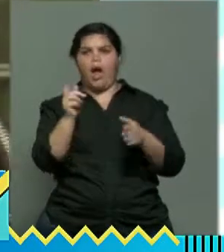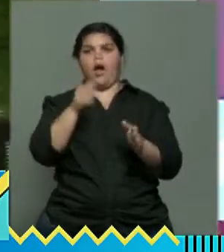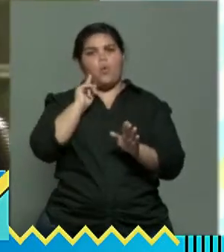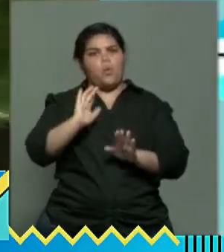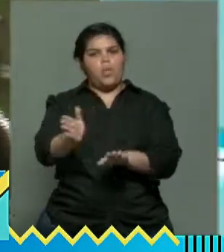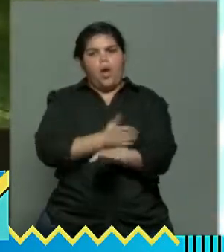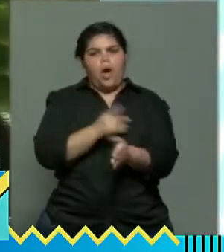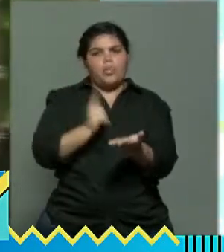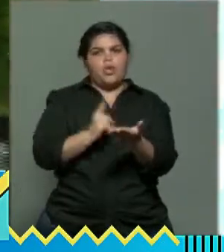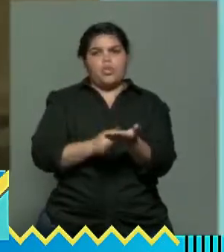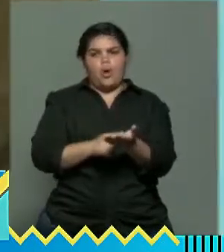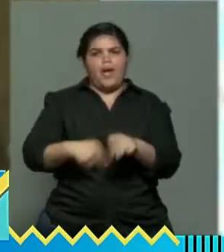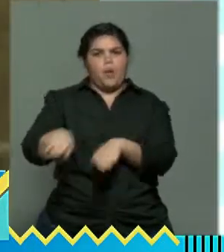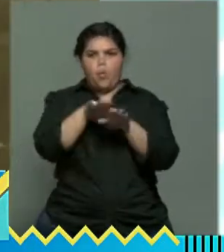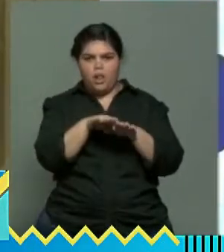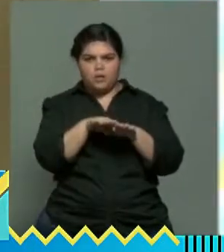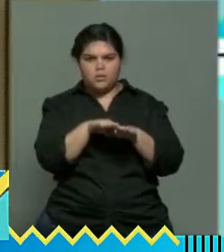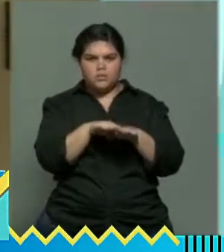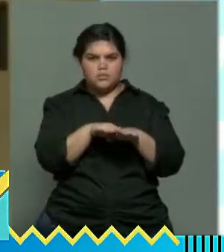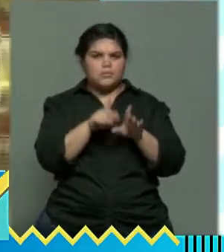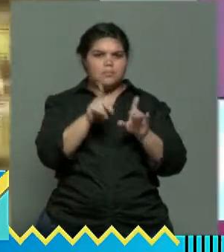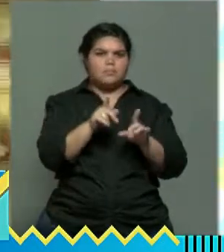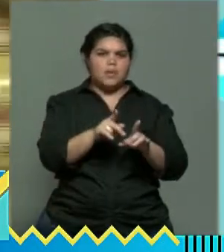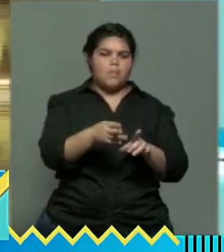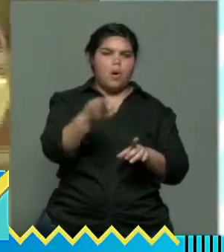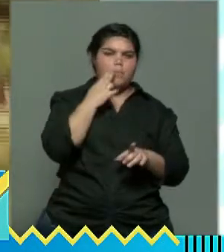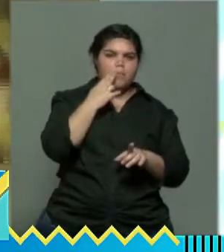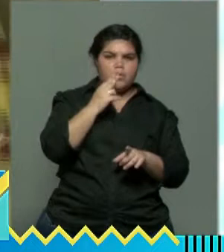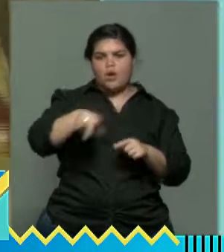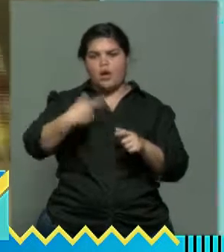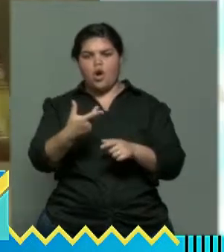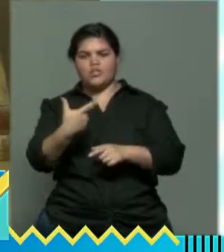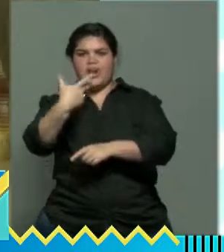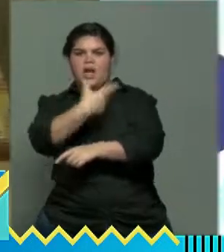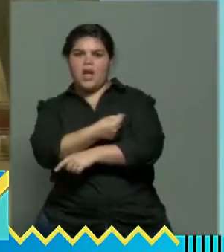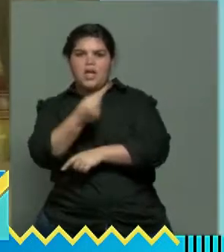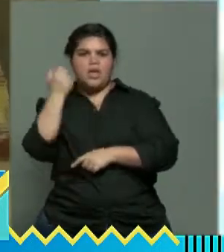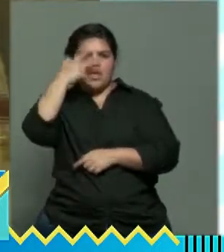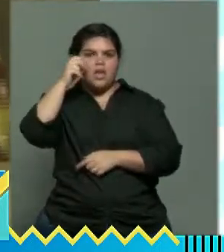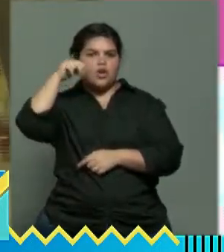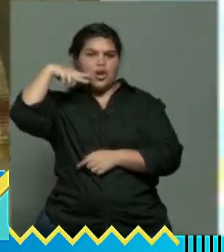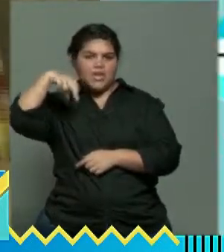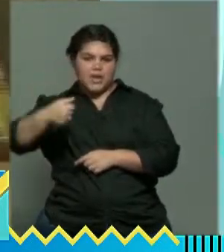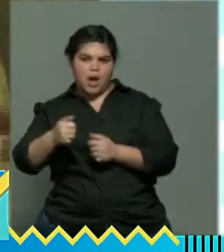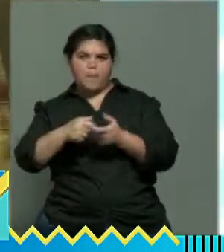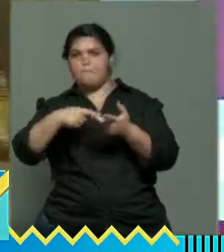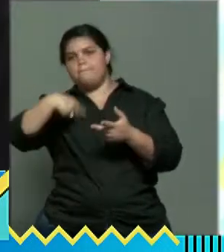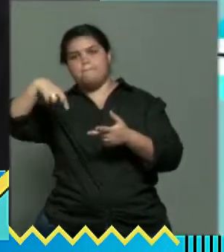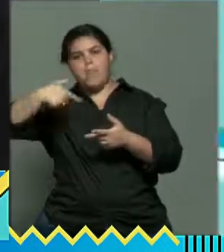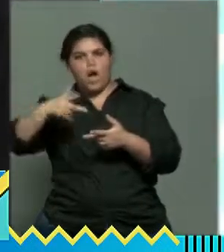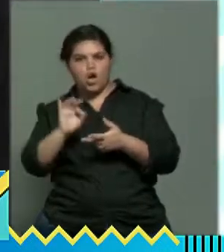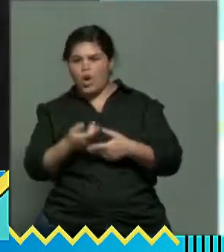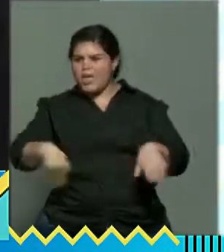Sería lo mismo que asimilar la marihuana al paco o a la heroína. Hay diferentes formas